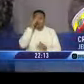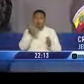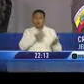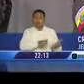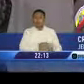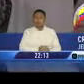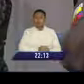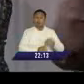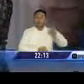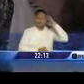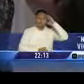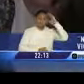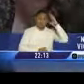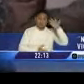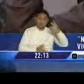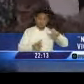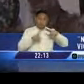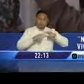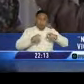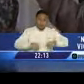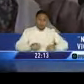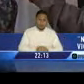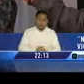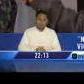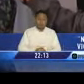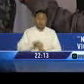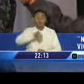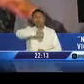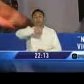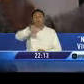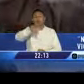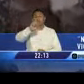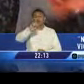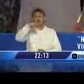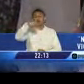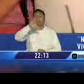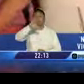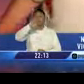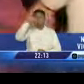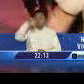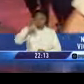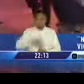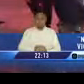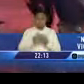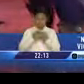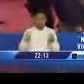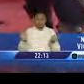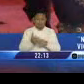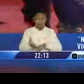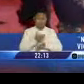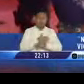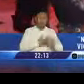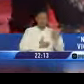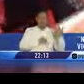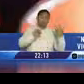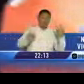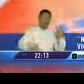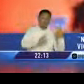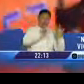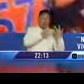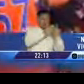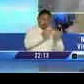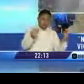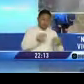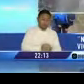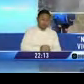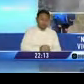La policía investigaba la desaparición de Jonathan Bedoya, de 26 años, desde el 3 de julio. Confirmaron